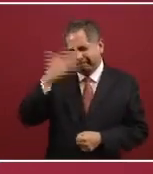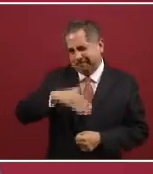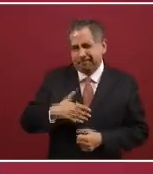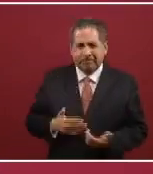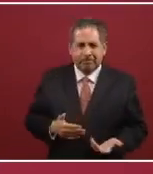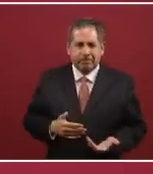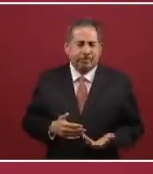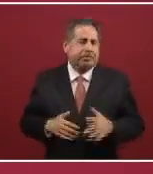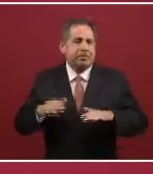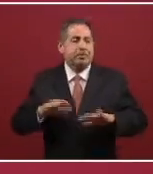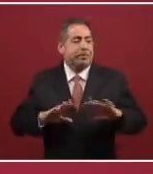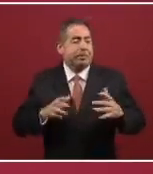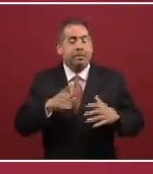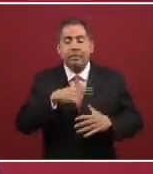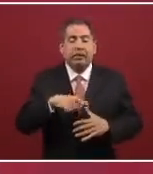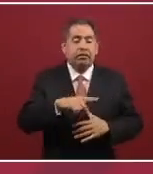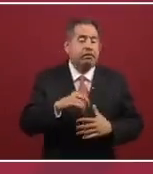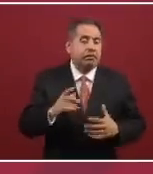cuándo